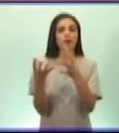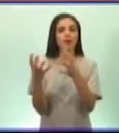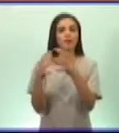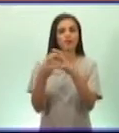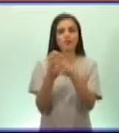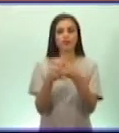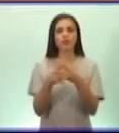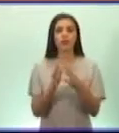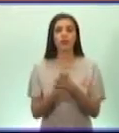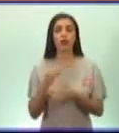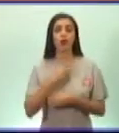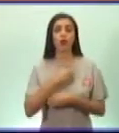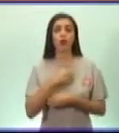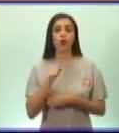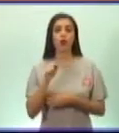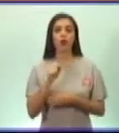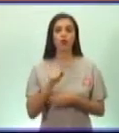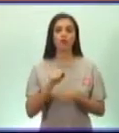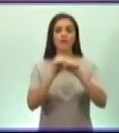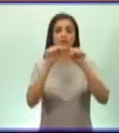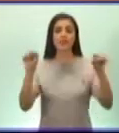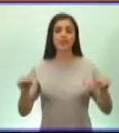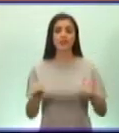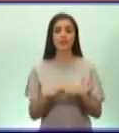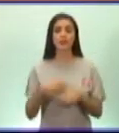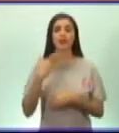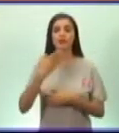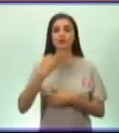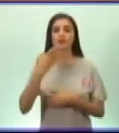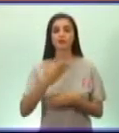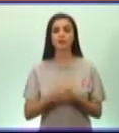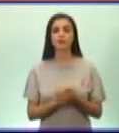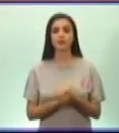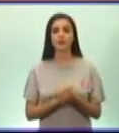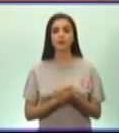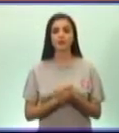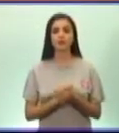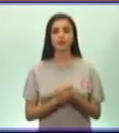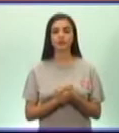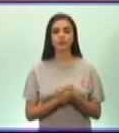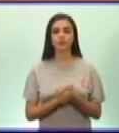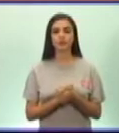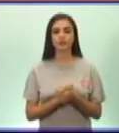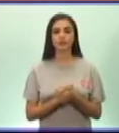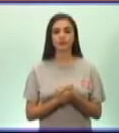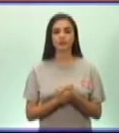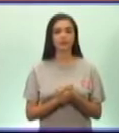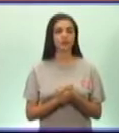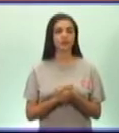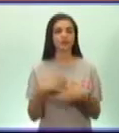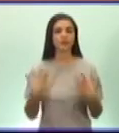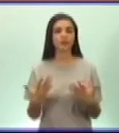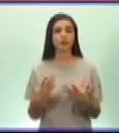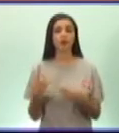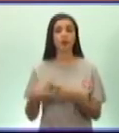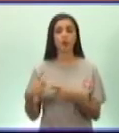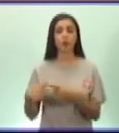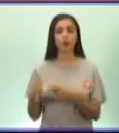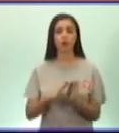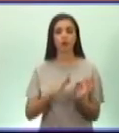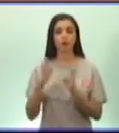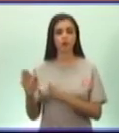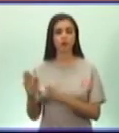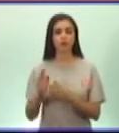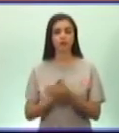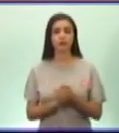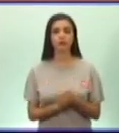el sistema ventilatorio o respiratorio. Quiero decirles, además, que en su